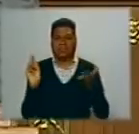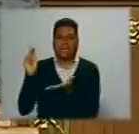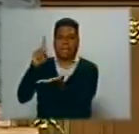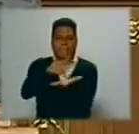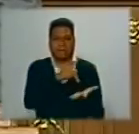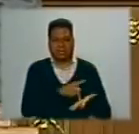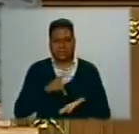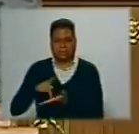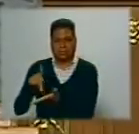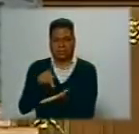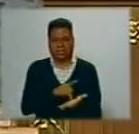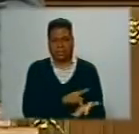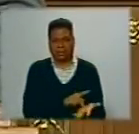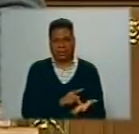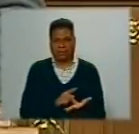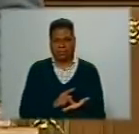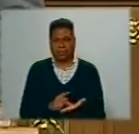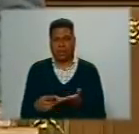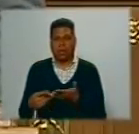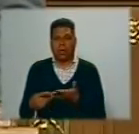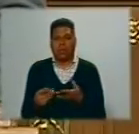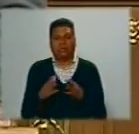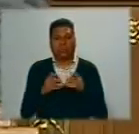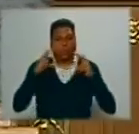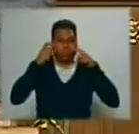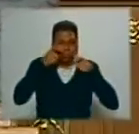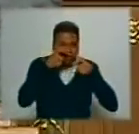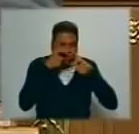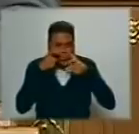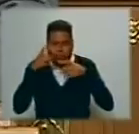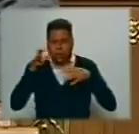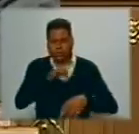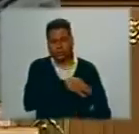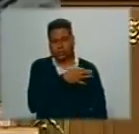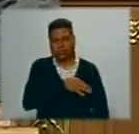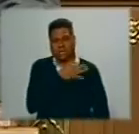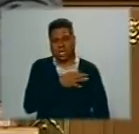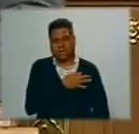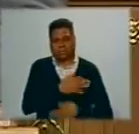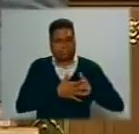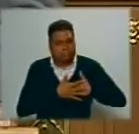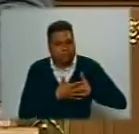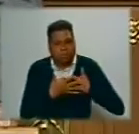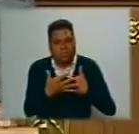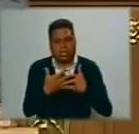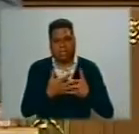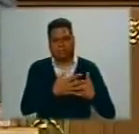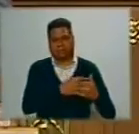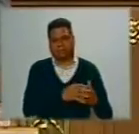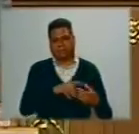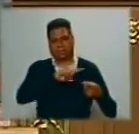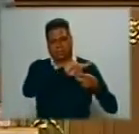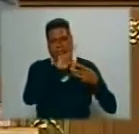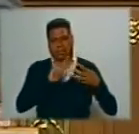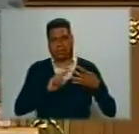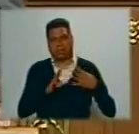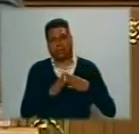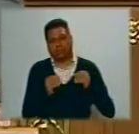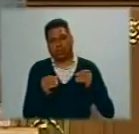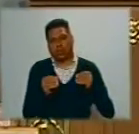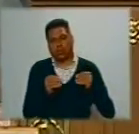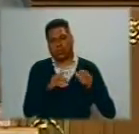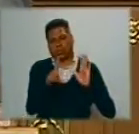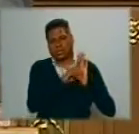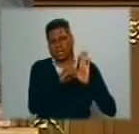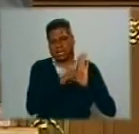y protagónica, contraloría social, solidaridad, primacía de los derechos colectivos